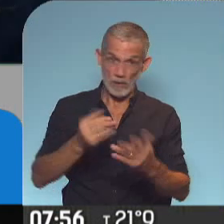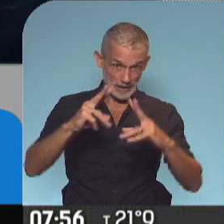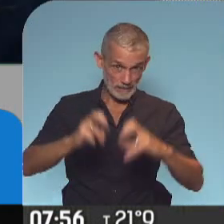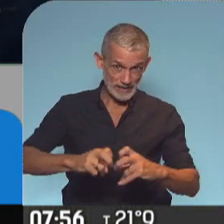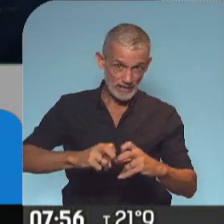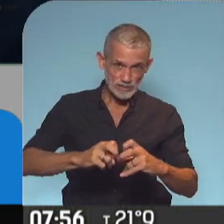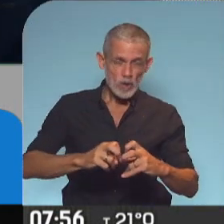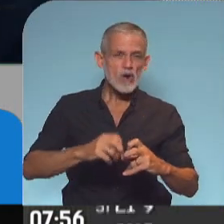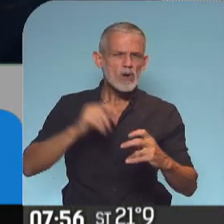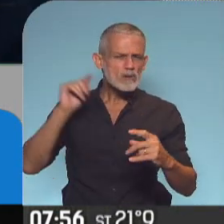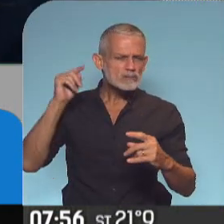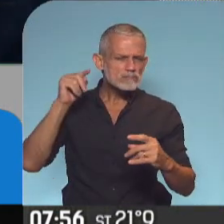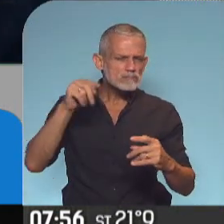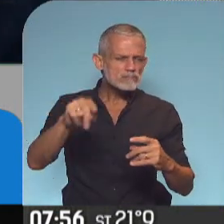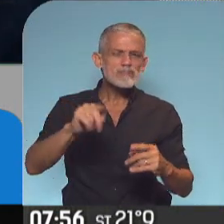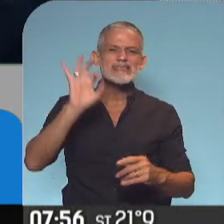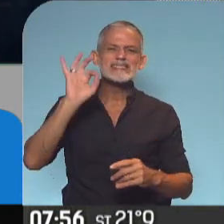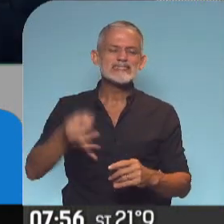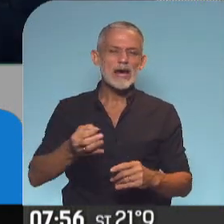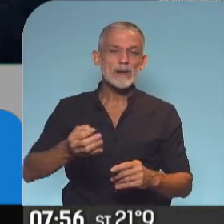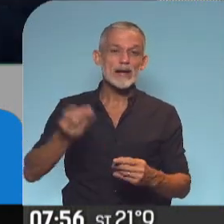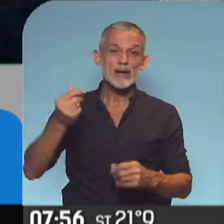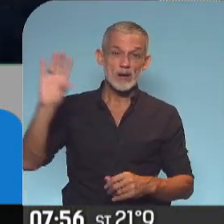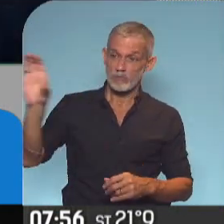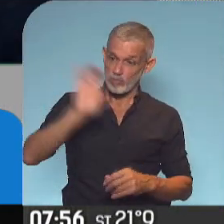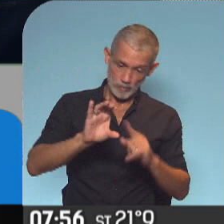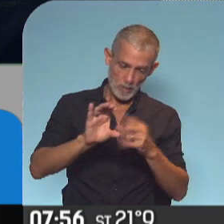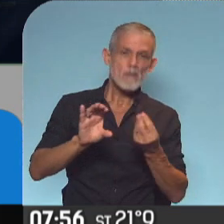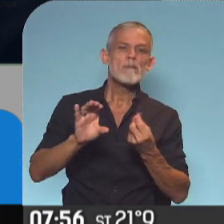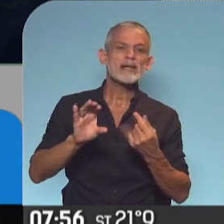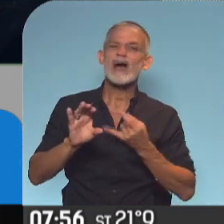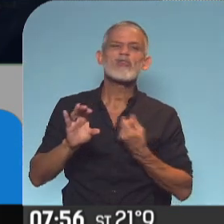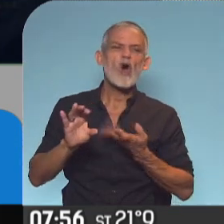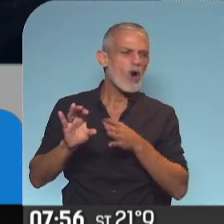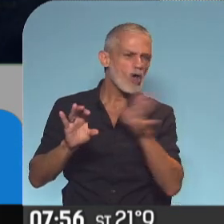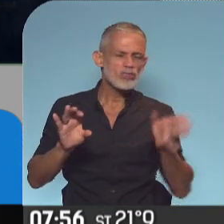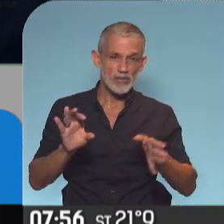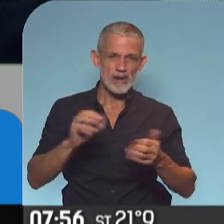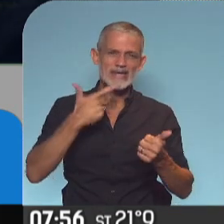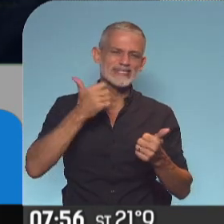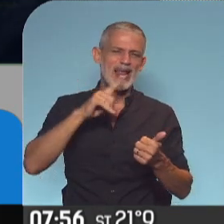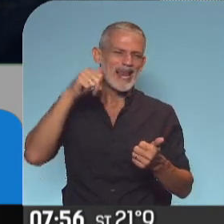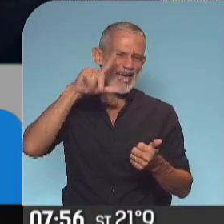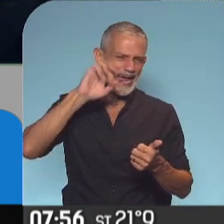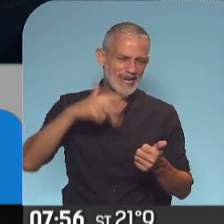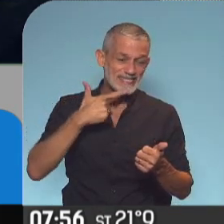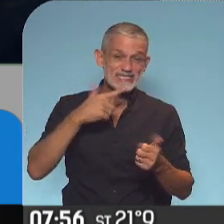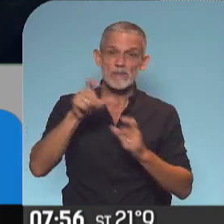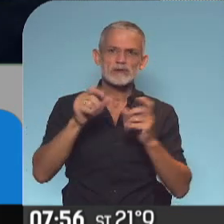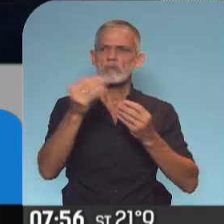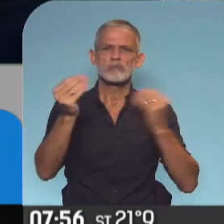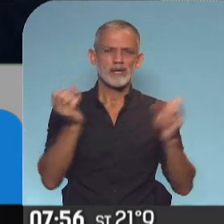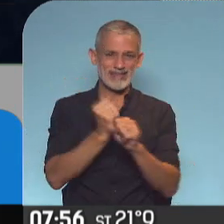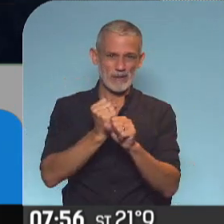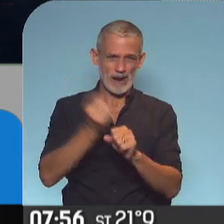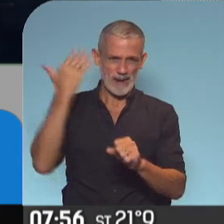es, primero, saber realmente dónde fue el dinero. ¿Por qué? Porque Sanleris y los funcionarios del